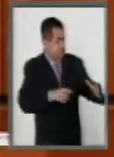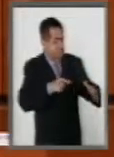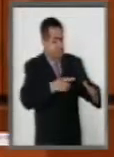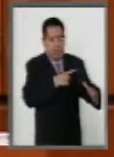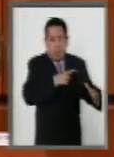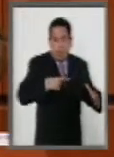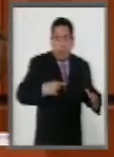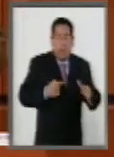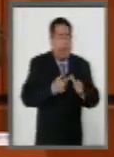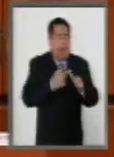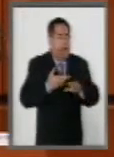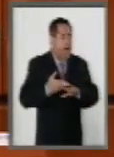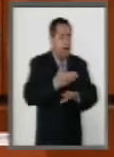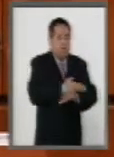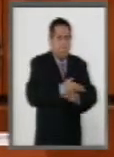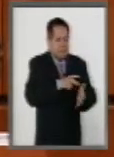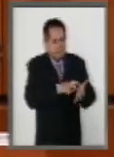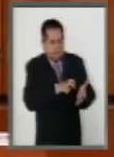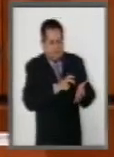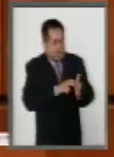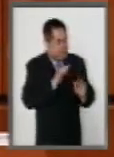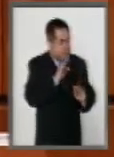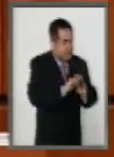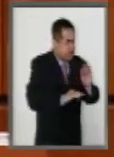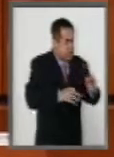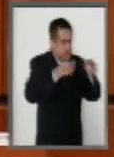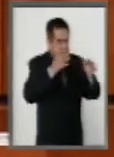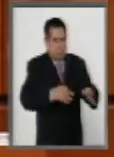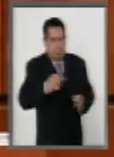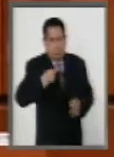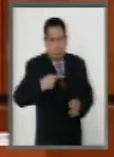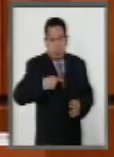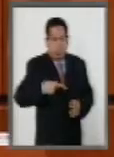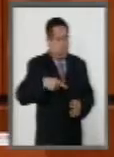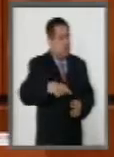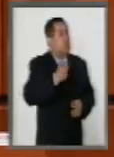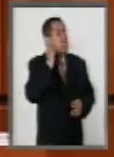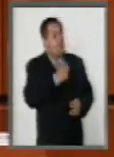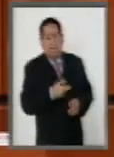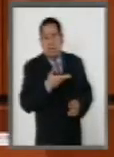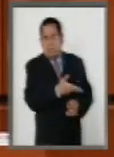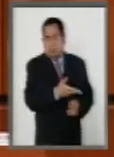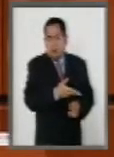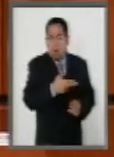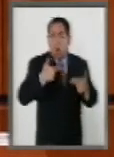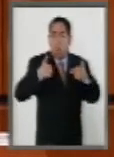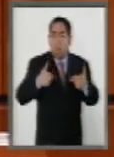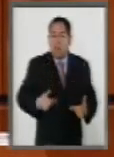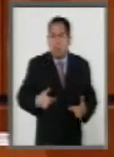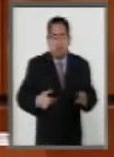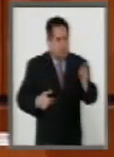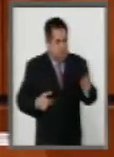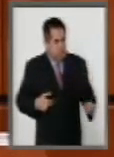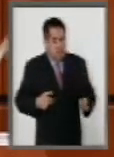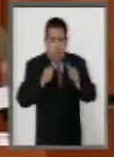tienen que empezar por ser tratados como locos, como lo que son, seres